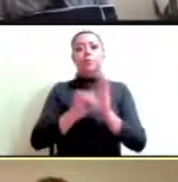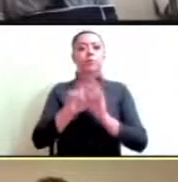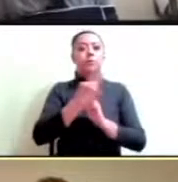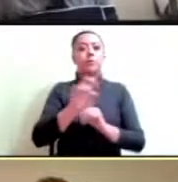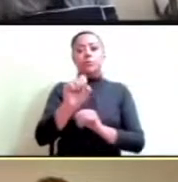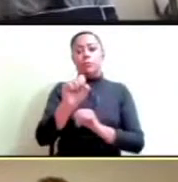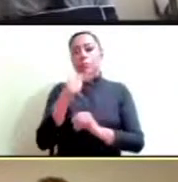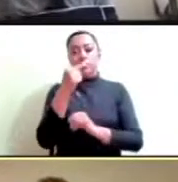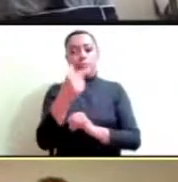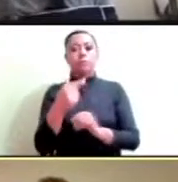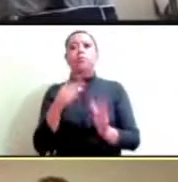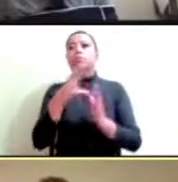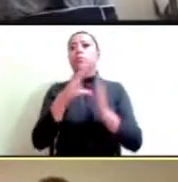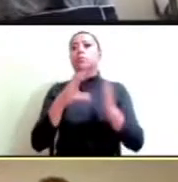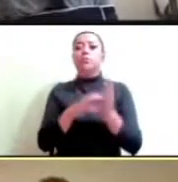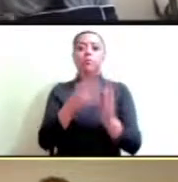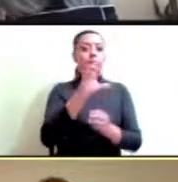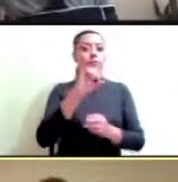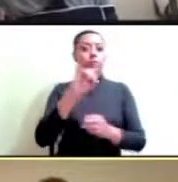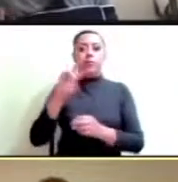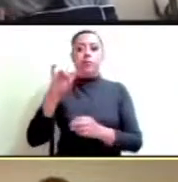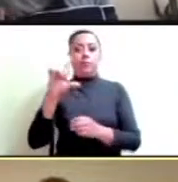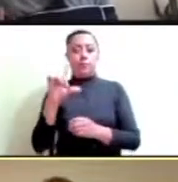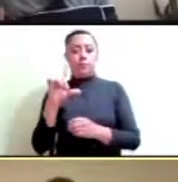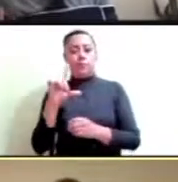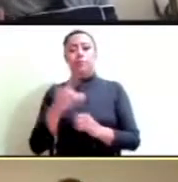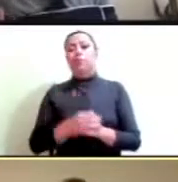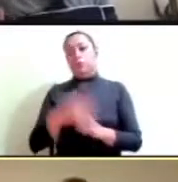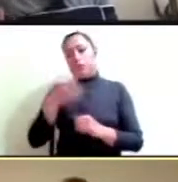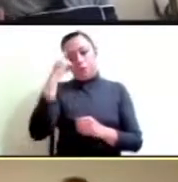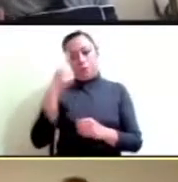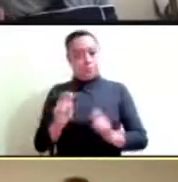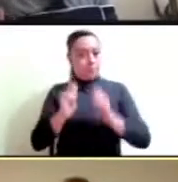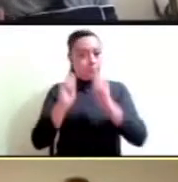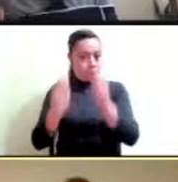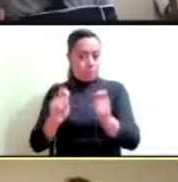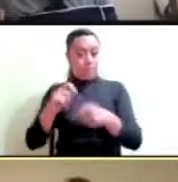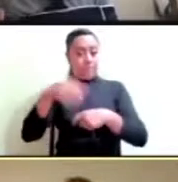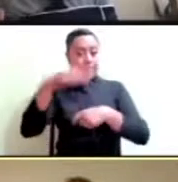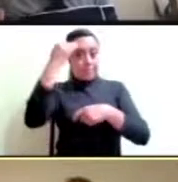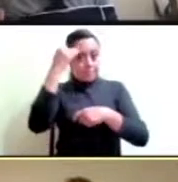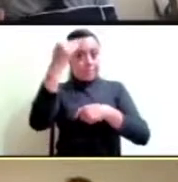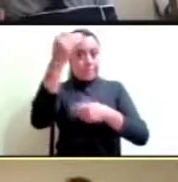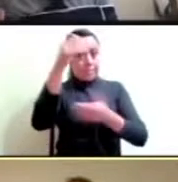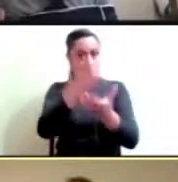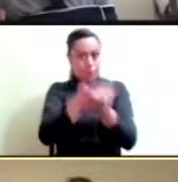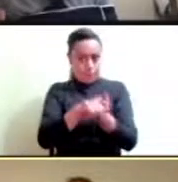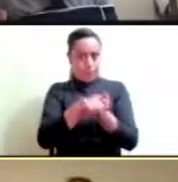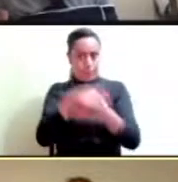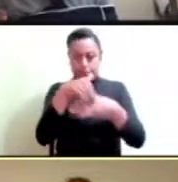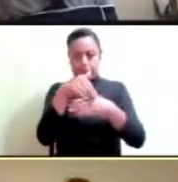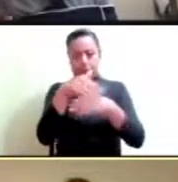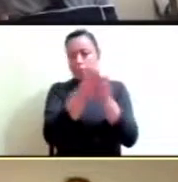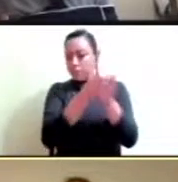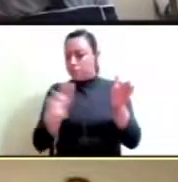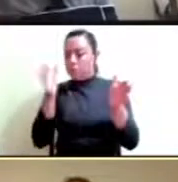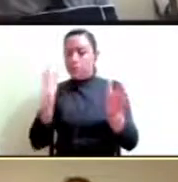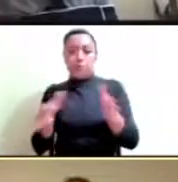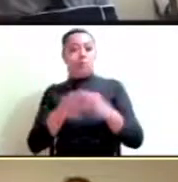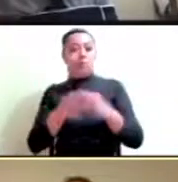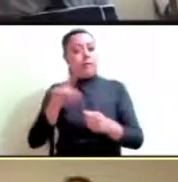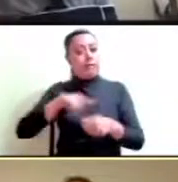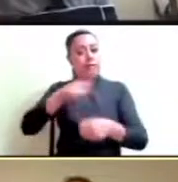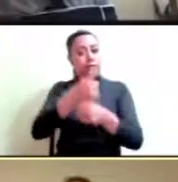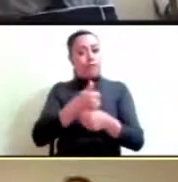la finalidad que se compense al cónyuge que durante el matrimonio y al haber disolución en dicho vínculo haya sido víctima de violencia